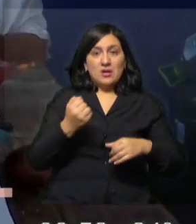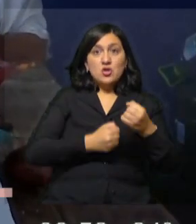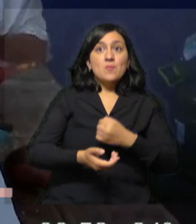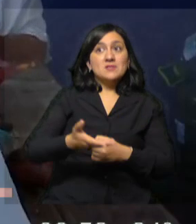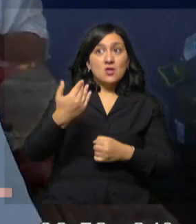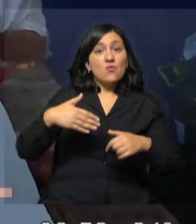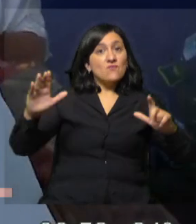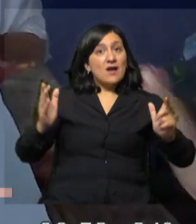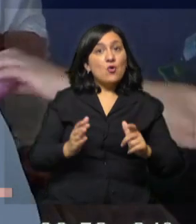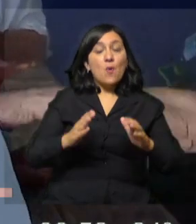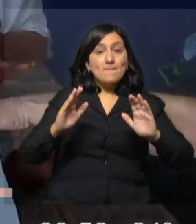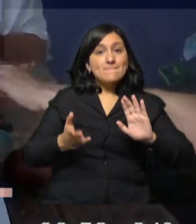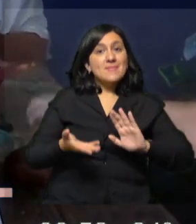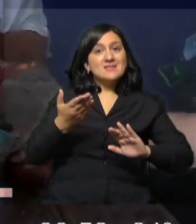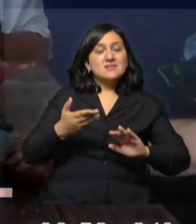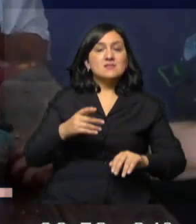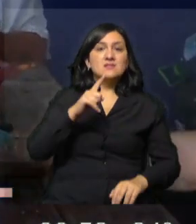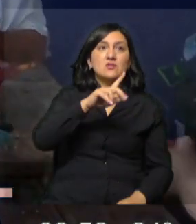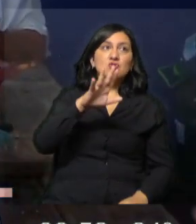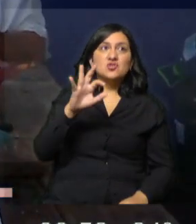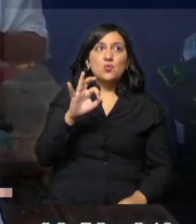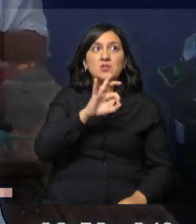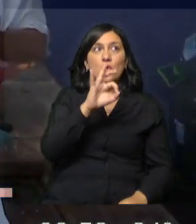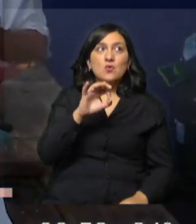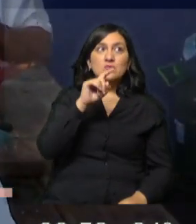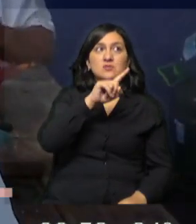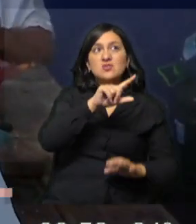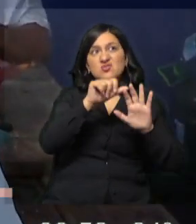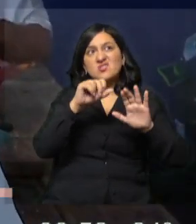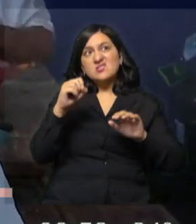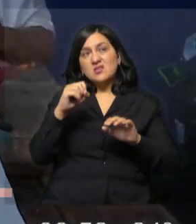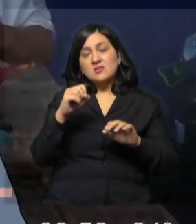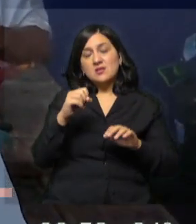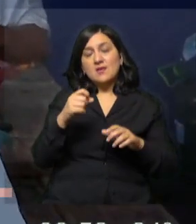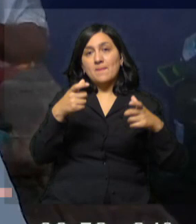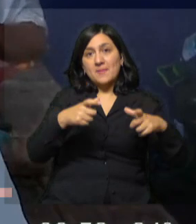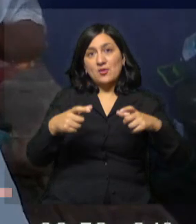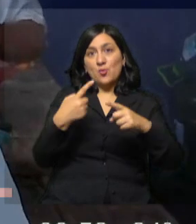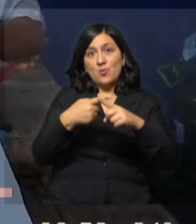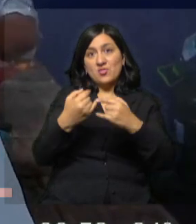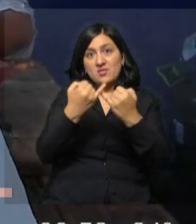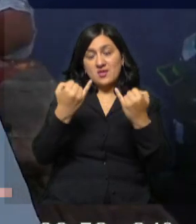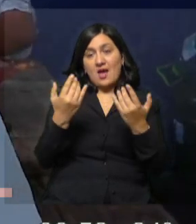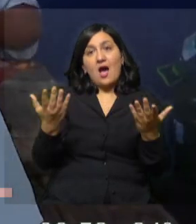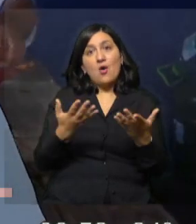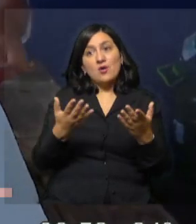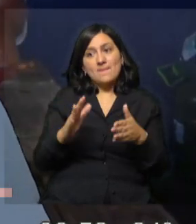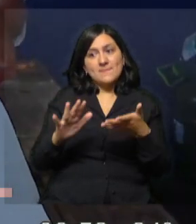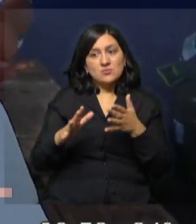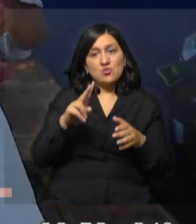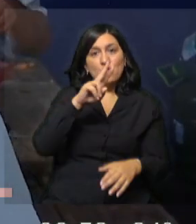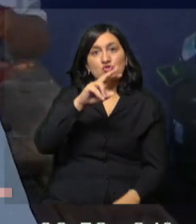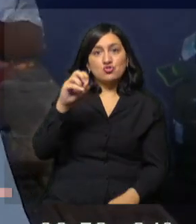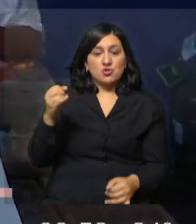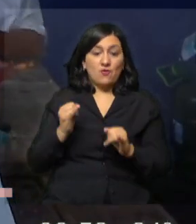El año pasado tuvimos una meseta de 150, 160 porciones por servida y ahora estamos cerca de las 200 permanentes. O